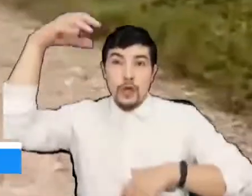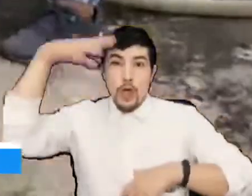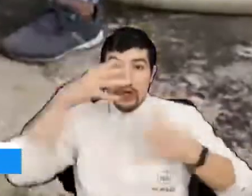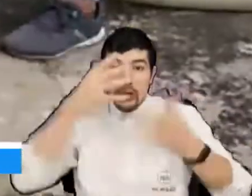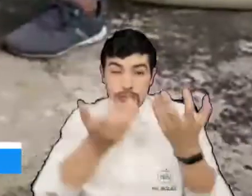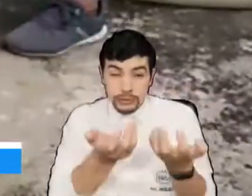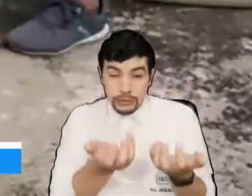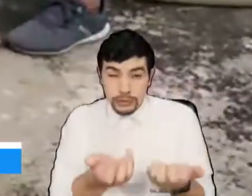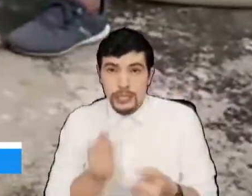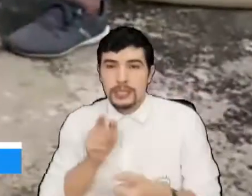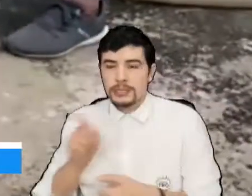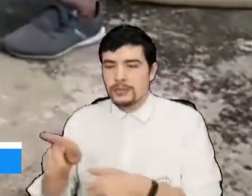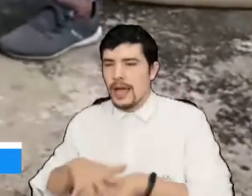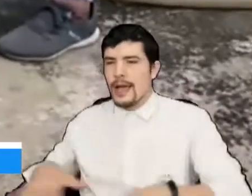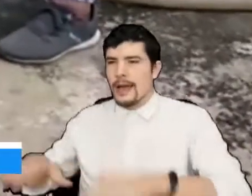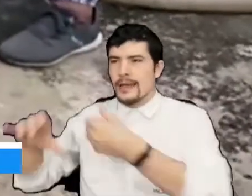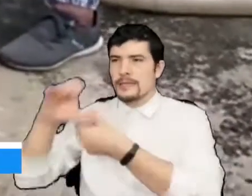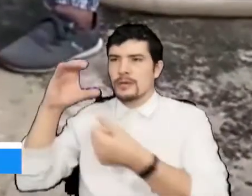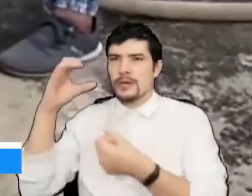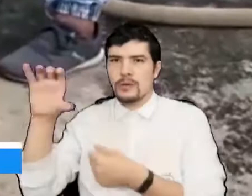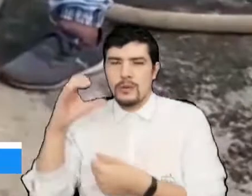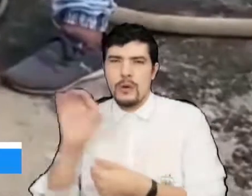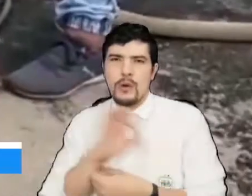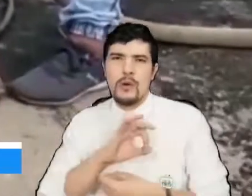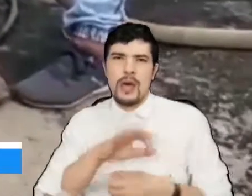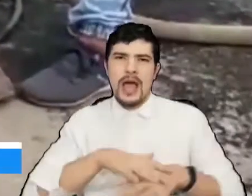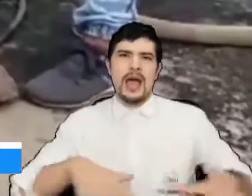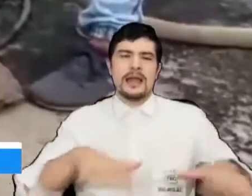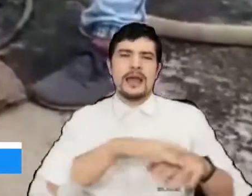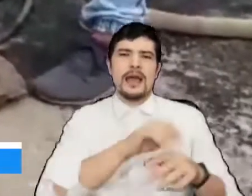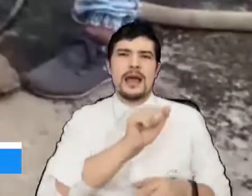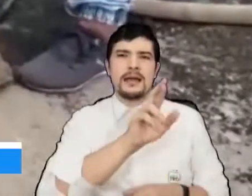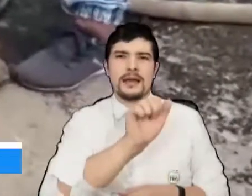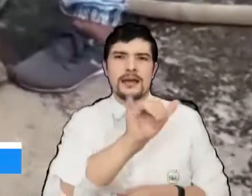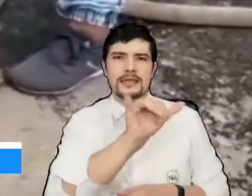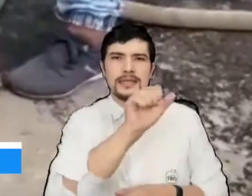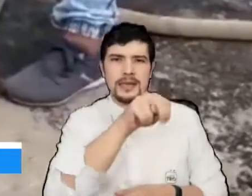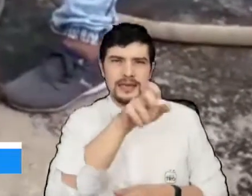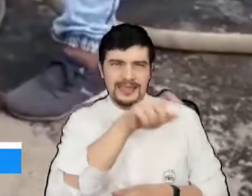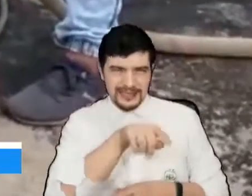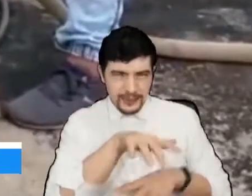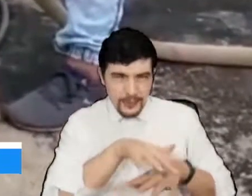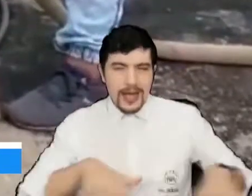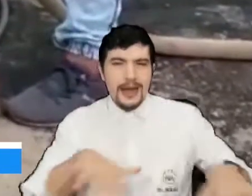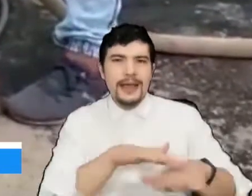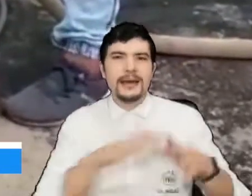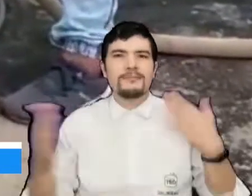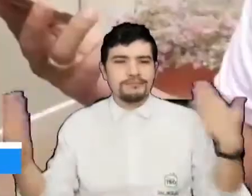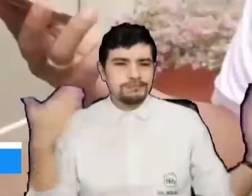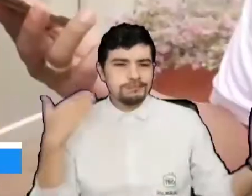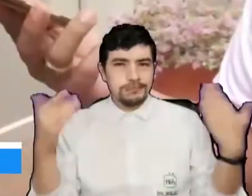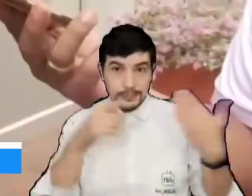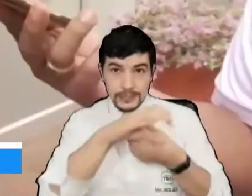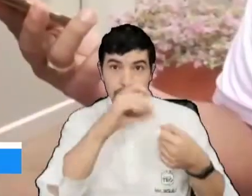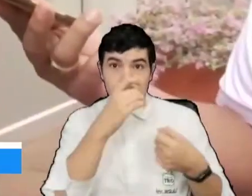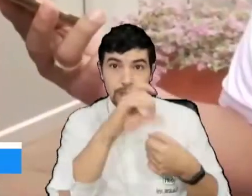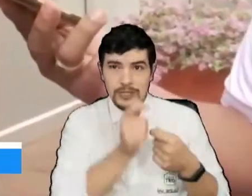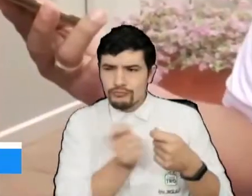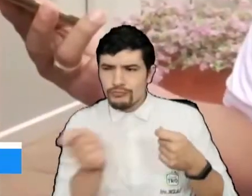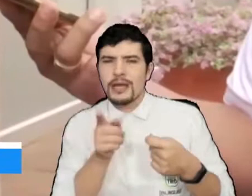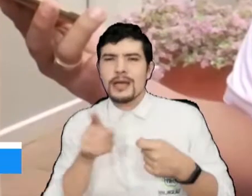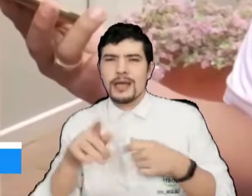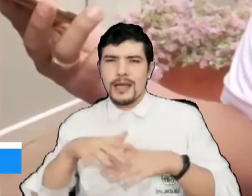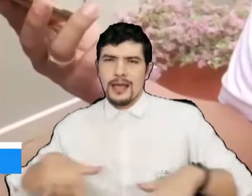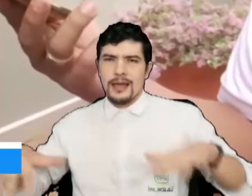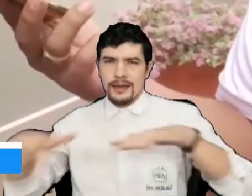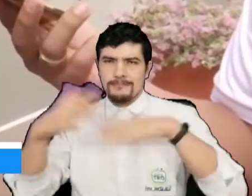sectores que inicialmente se han abastecido por parte de la Coordinación Municipal de Gestión del Riesgo. Y pues tenía siempre lo que